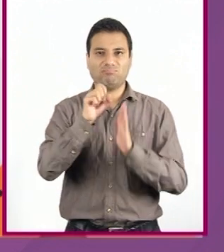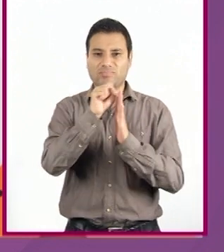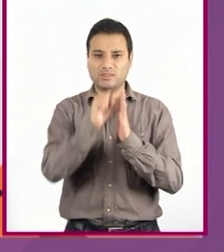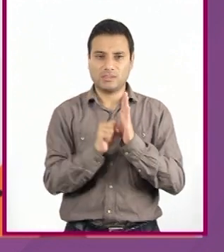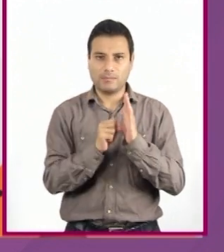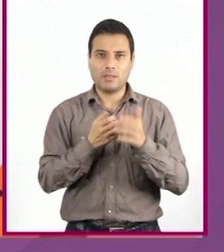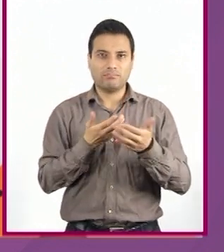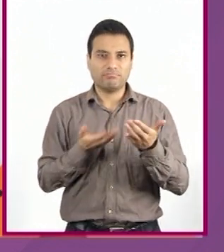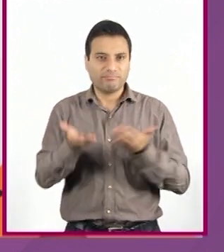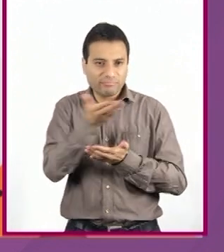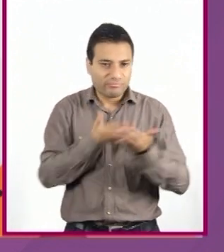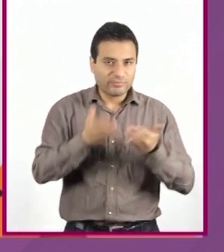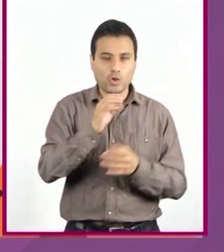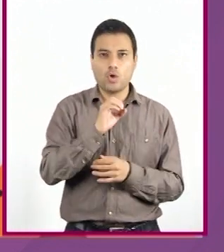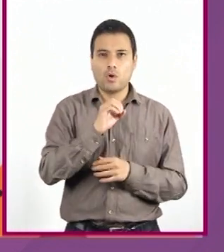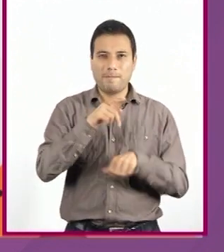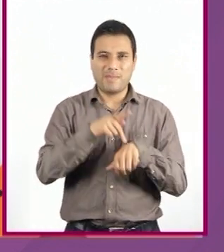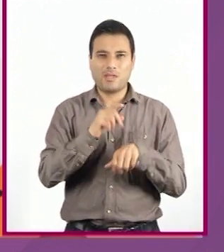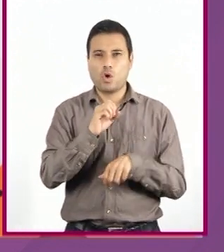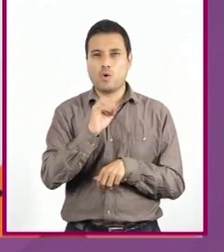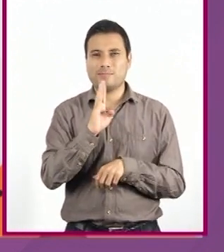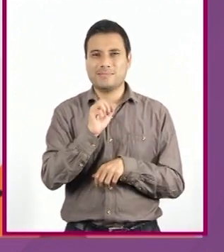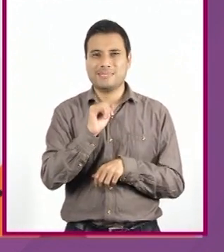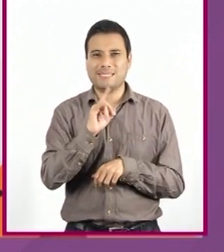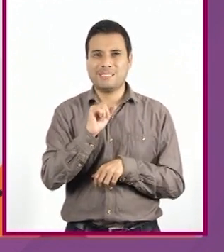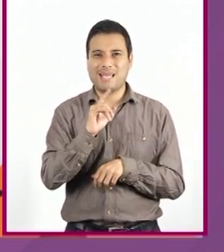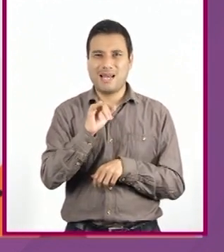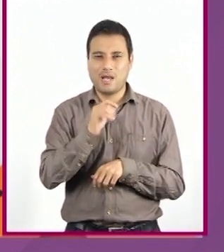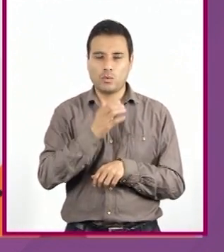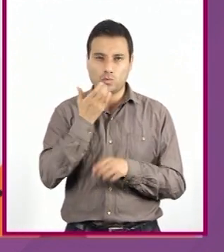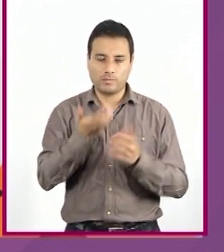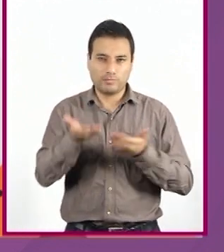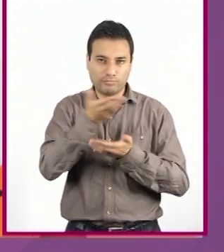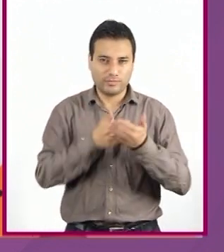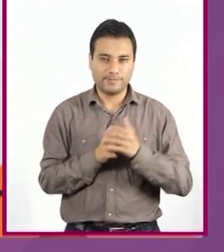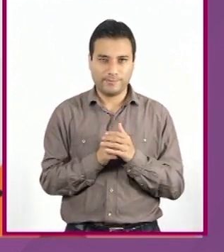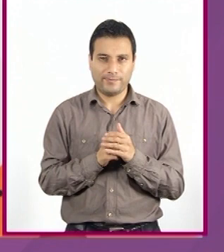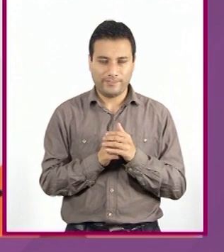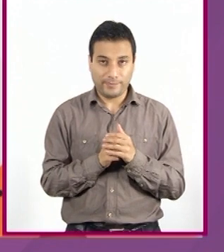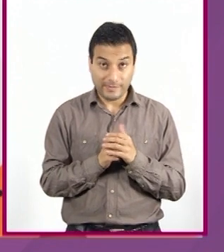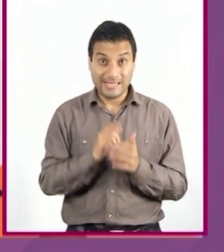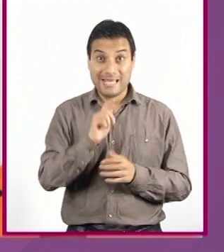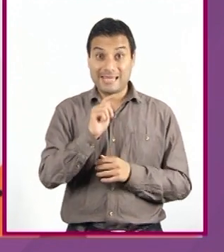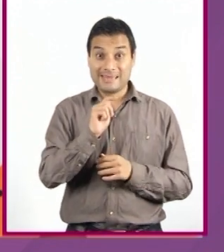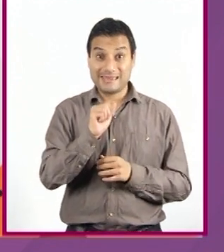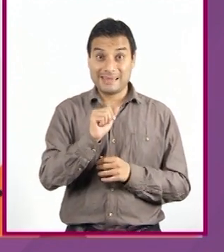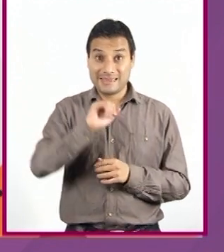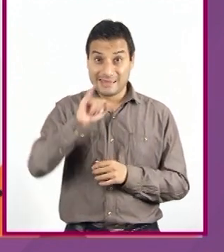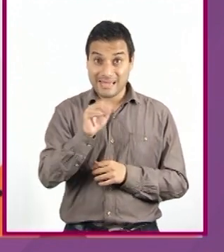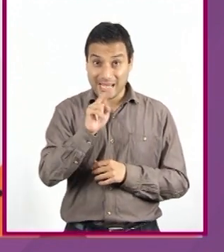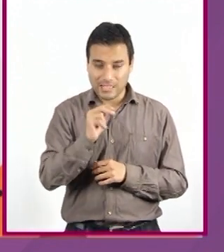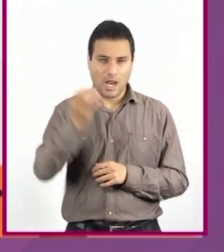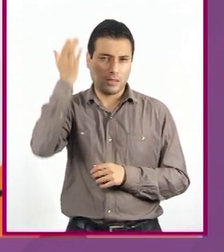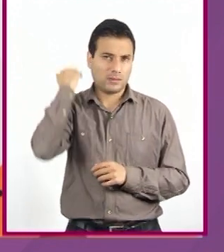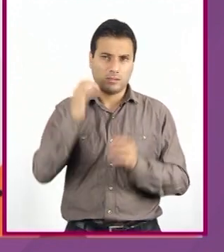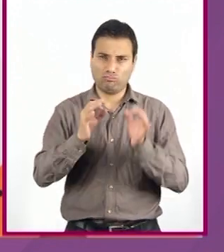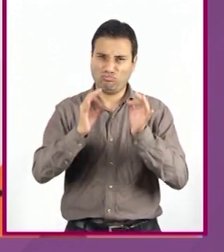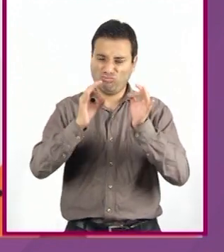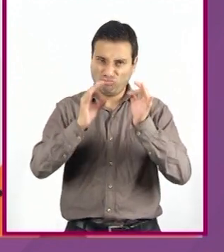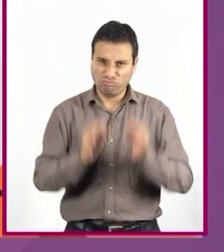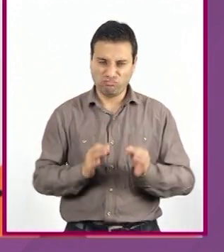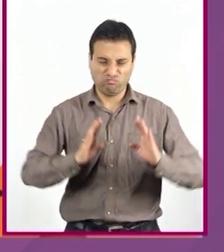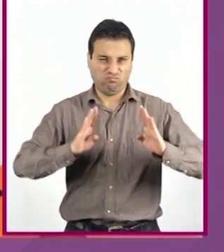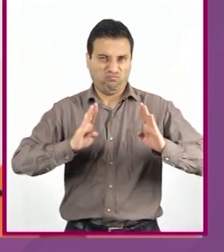de obsidiana. Las escenas del epiclásico muestran al Tajín como una potencia militarista.